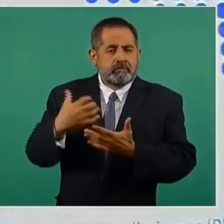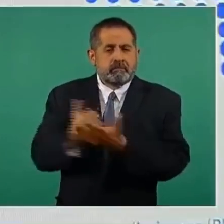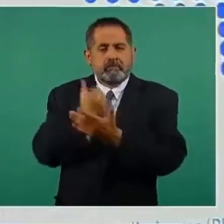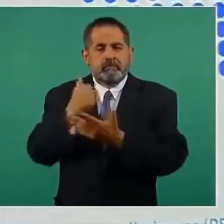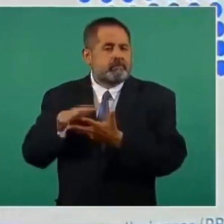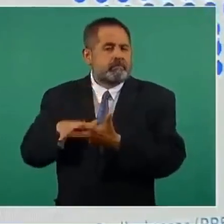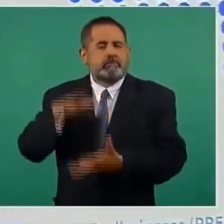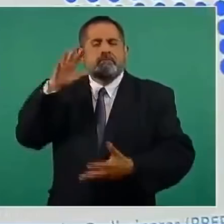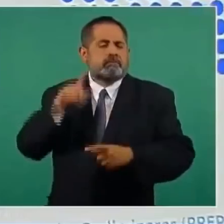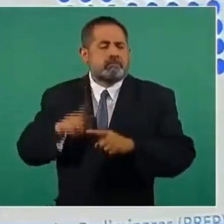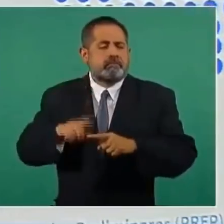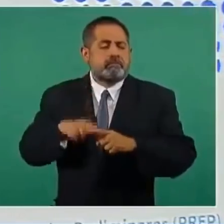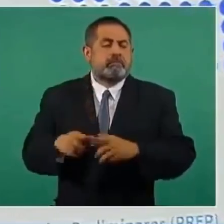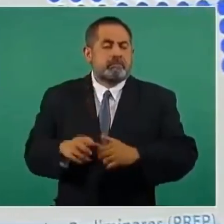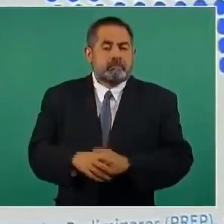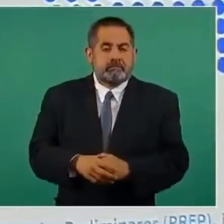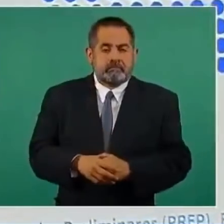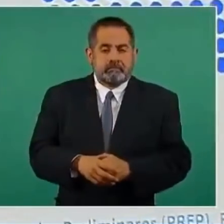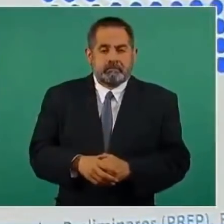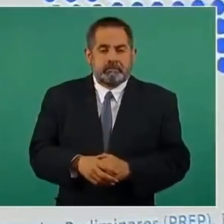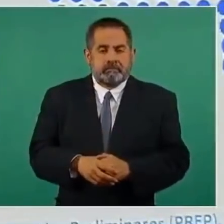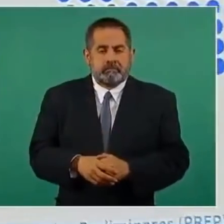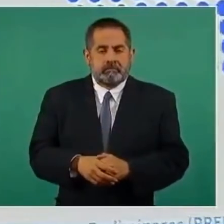es mayoría?